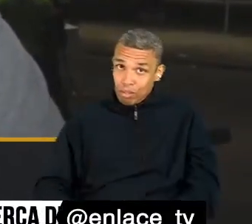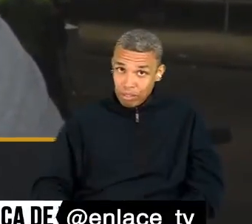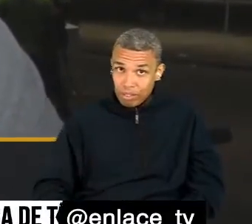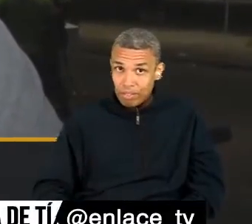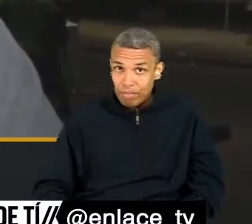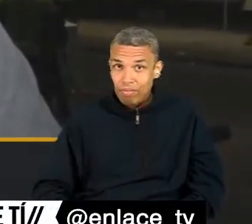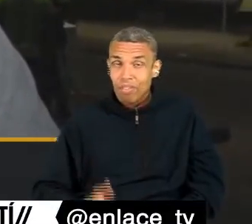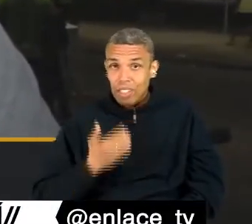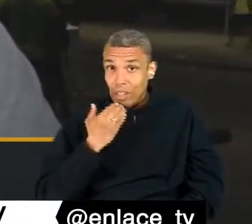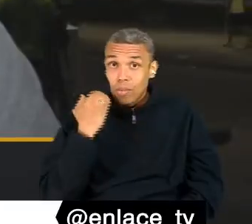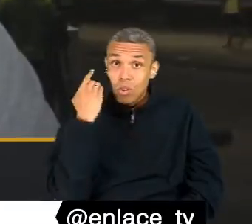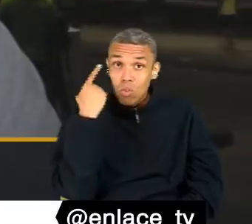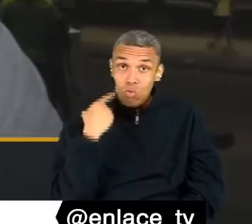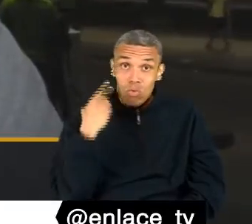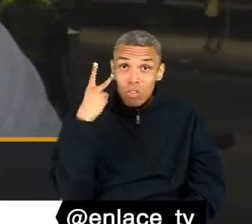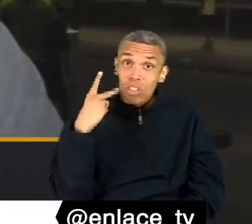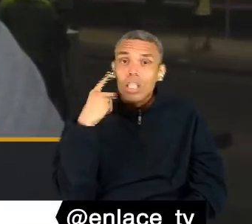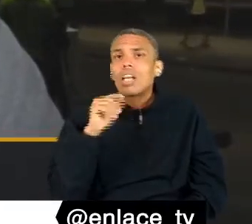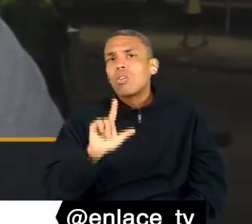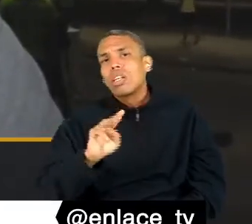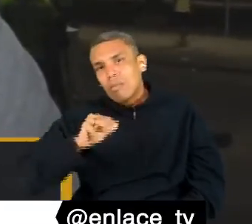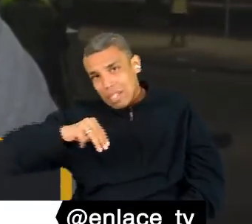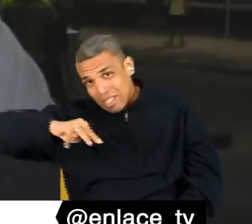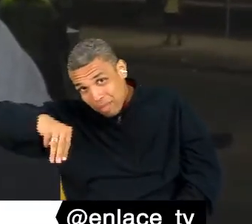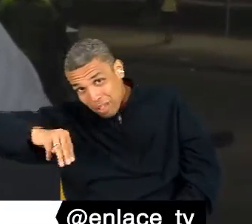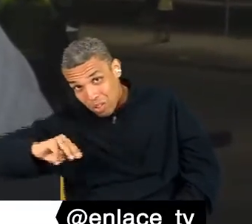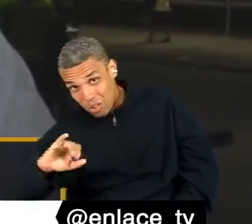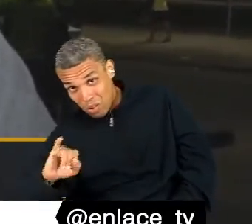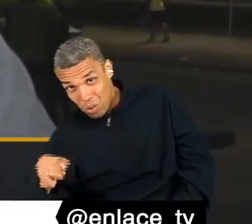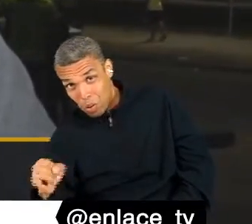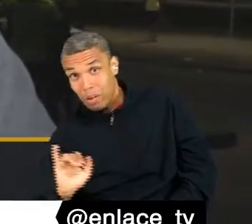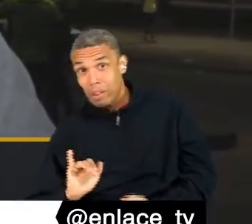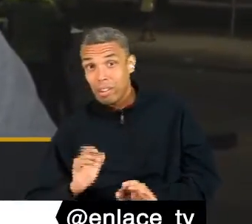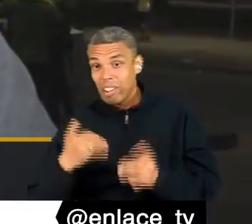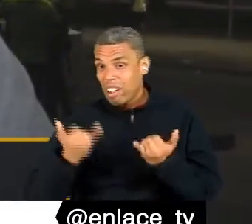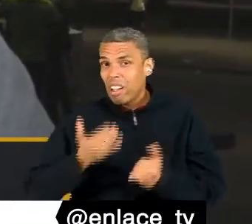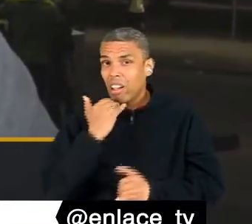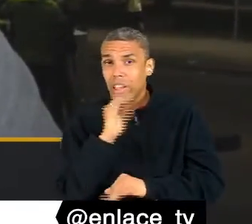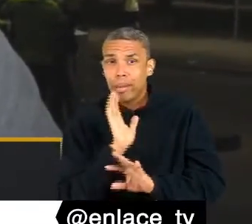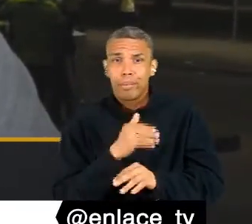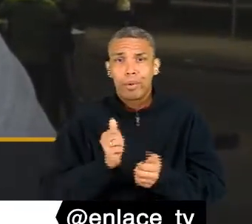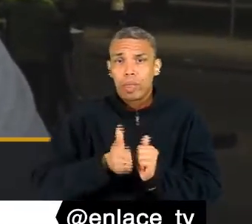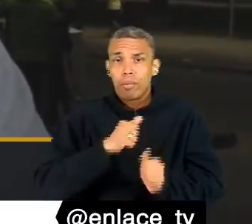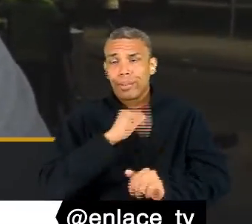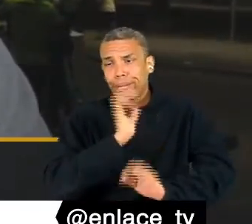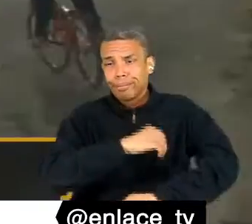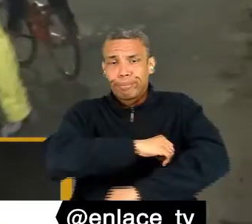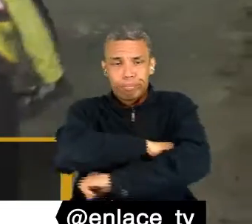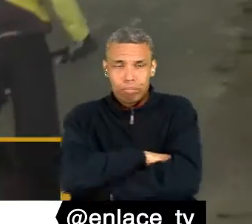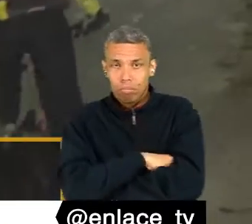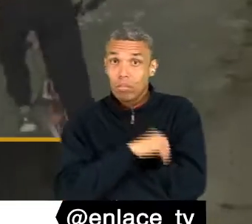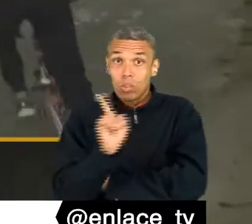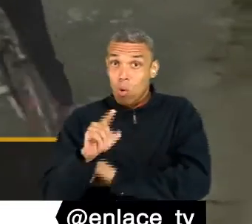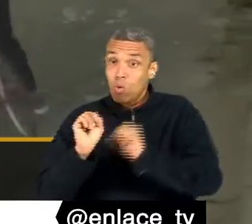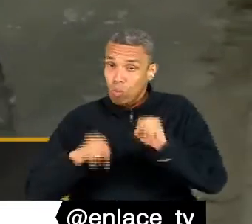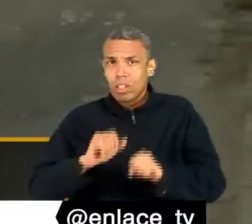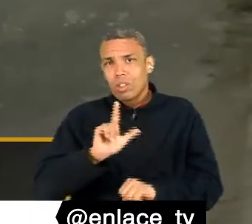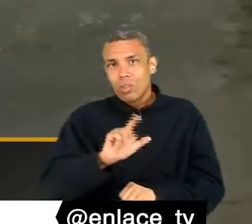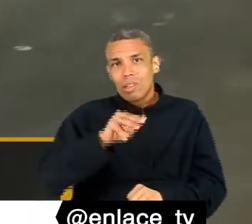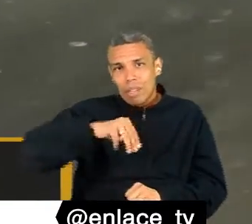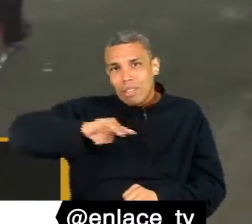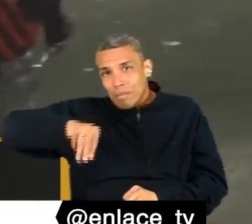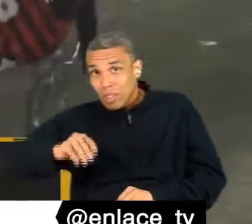durante 4 días, 12 horas a la semana que vamos a tener, donde vamos a vencer el sedentarismo, esos malos hábitos de vida saludable. Lunes, martes,